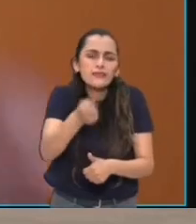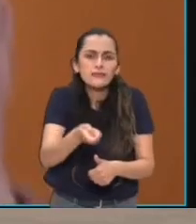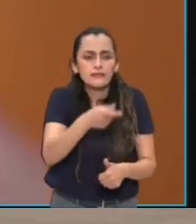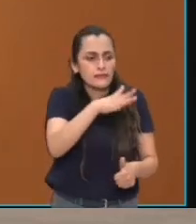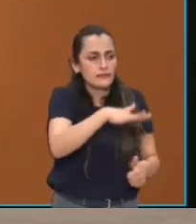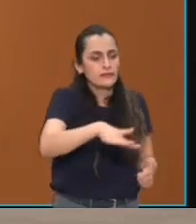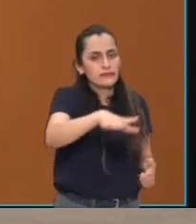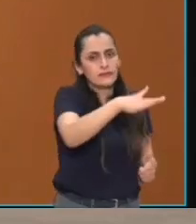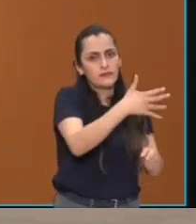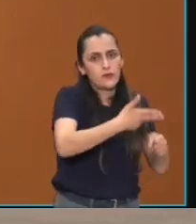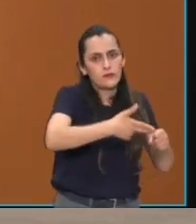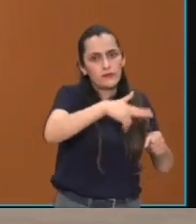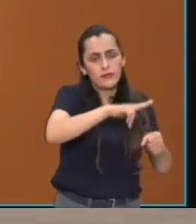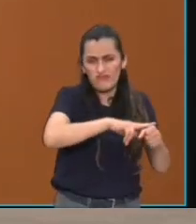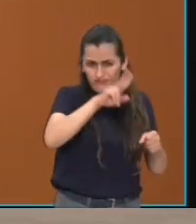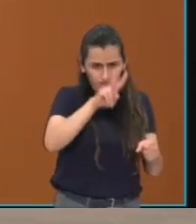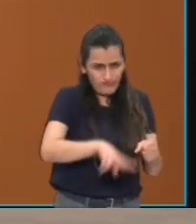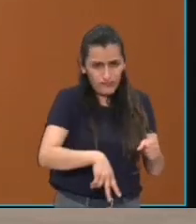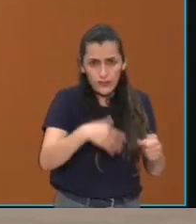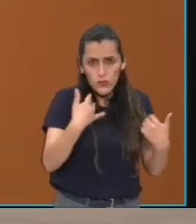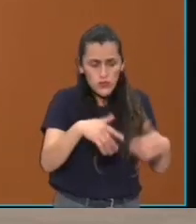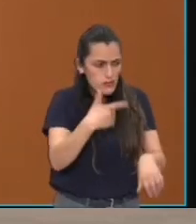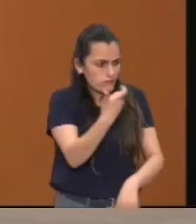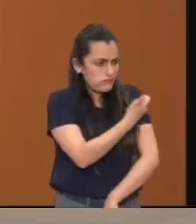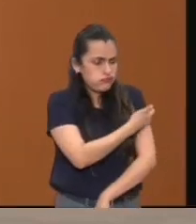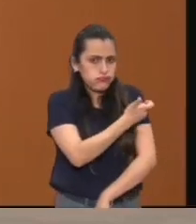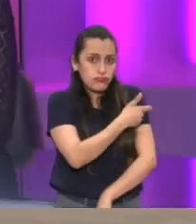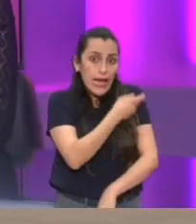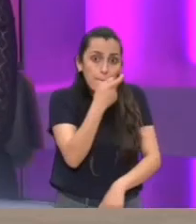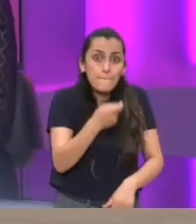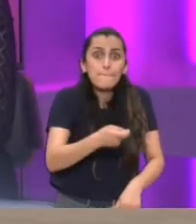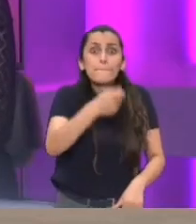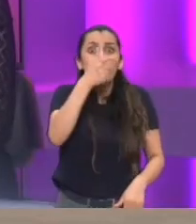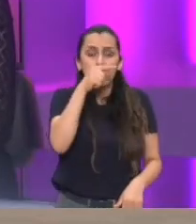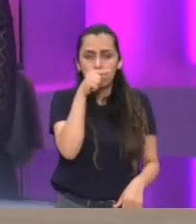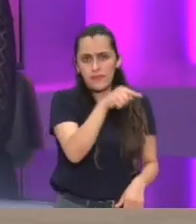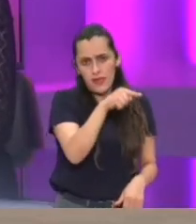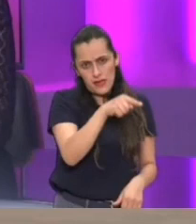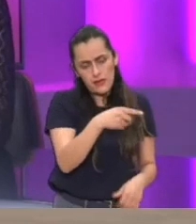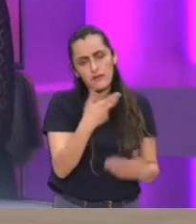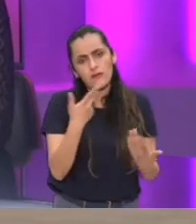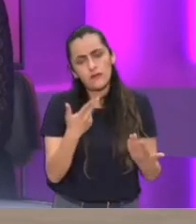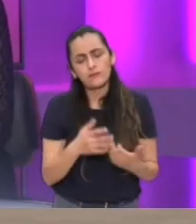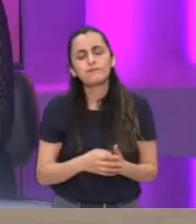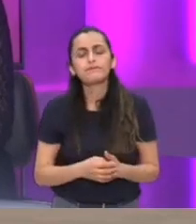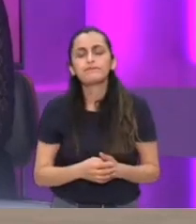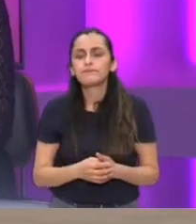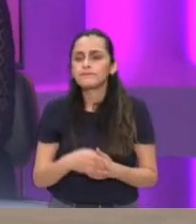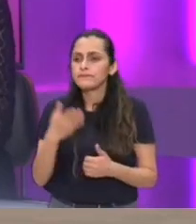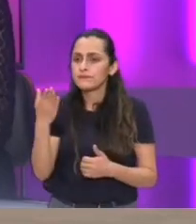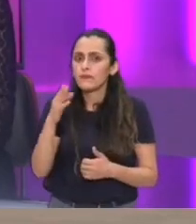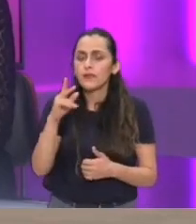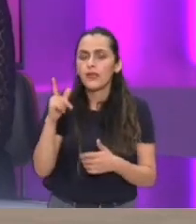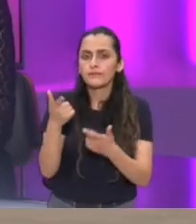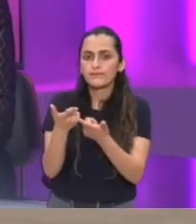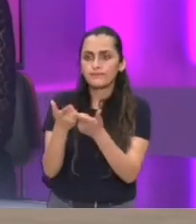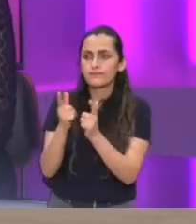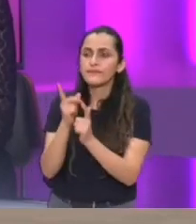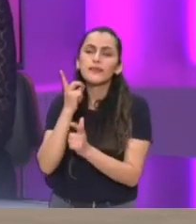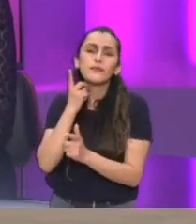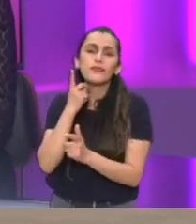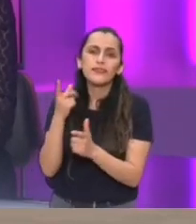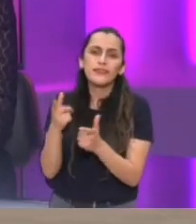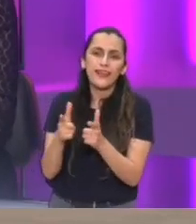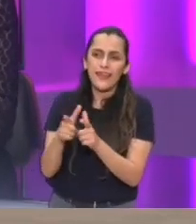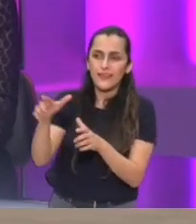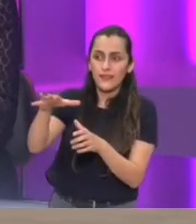ha tenido una extraordinaria capacidad para vacunar. Tiene la palabra Héctor Jaime Ramírez, diputado del PAN y candidato a elección consecutiva.